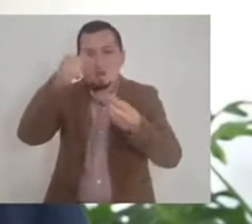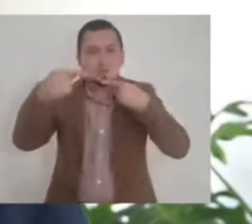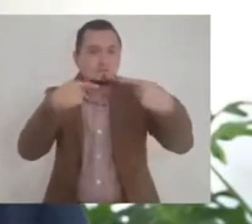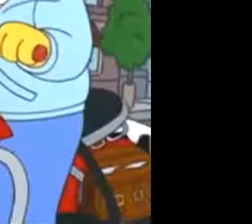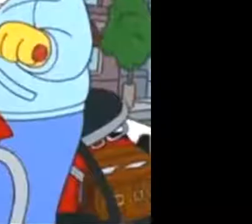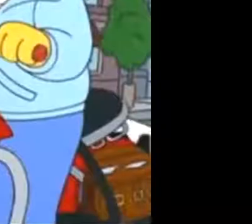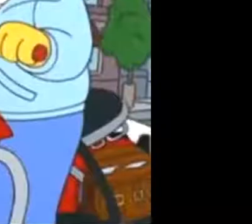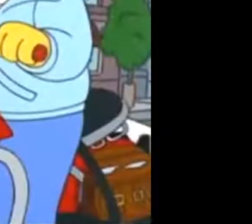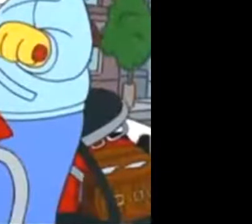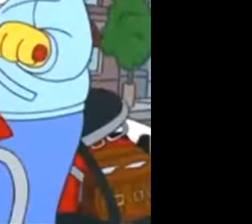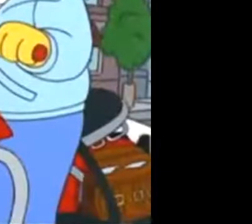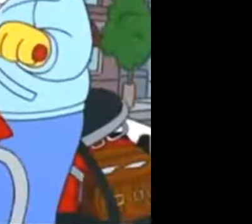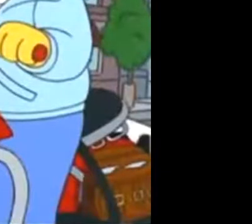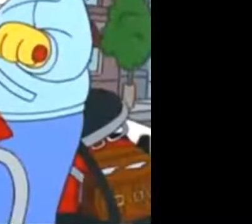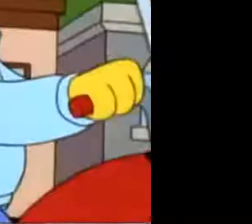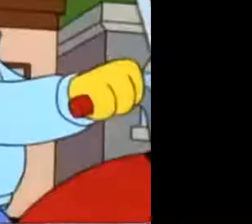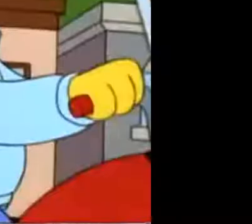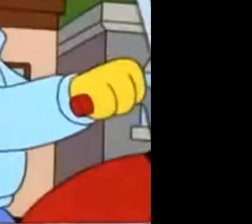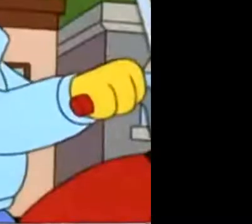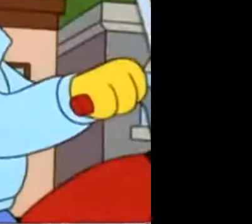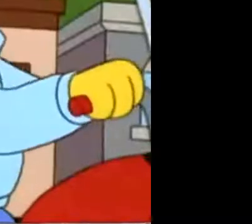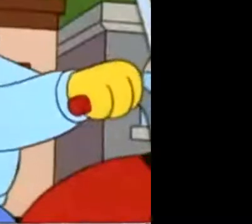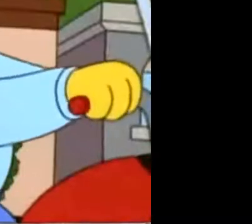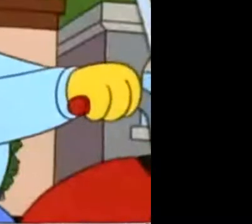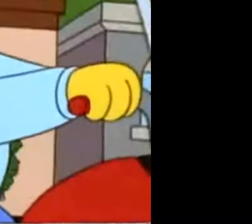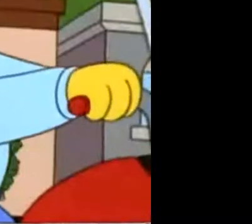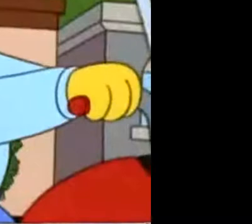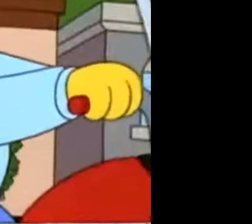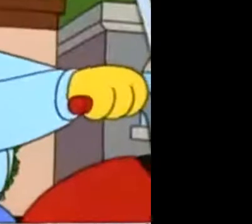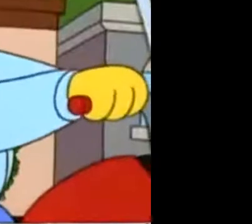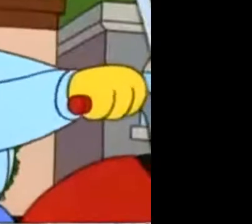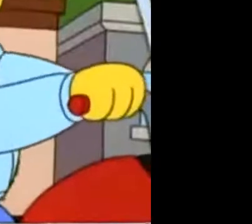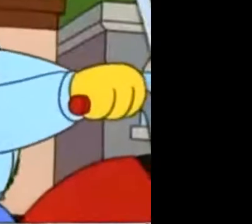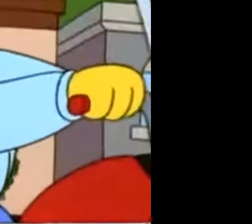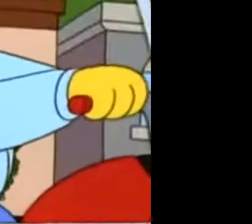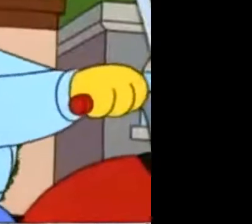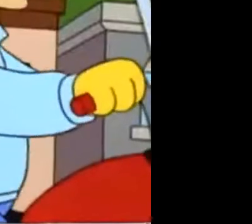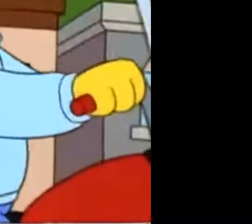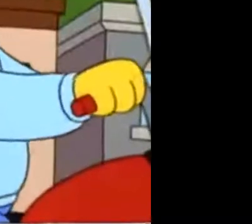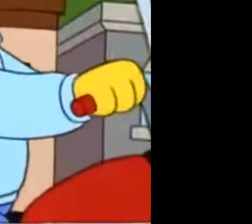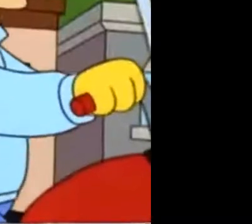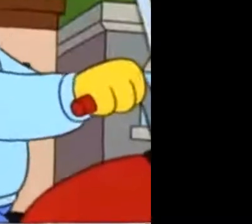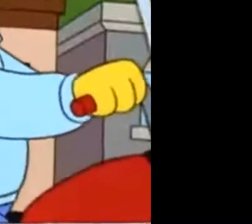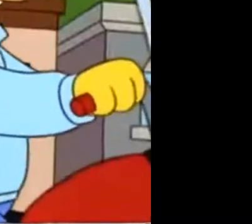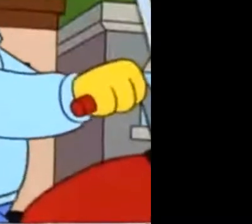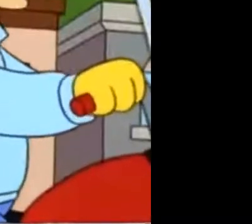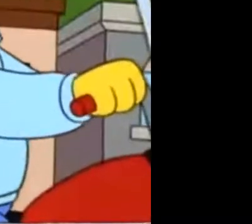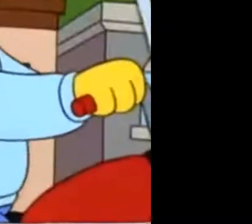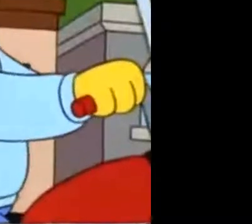haciendo. No nos asustas, marrano. No hemos excedido el límite. ¡Ay, ay, ay, ay,